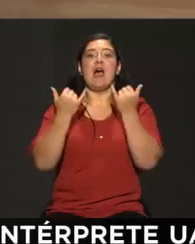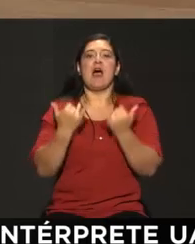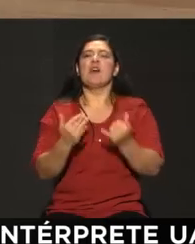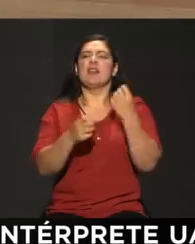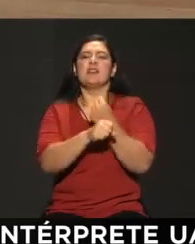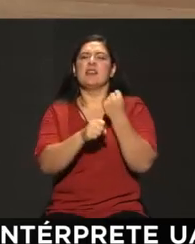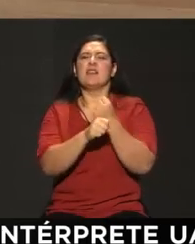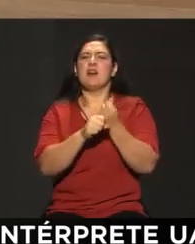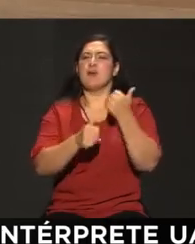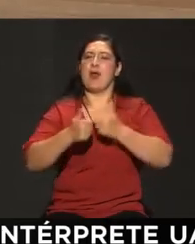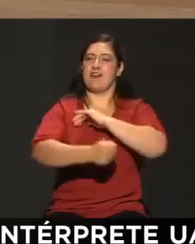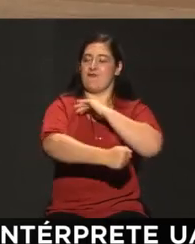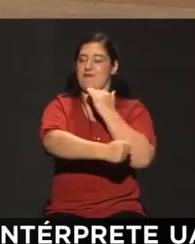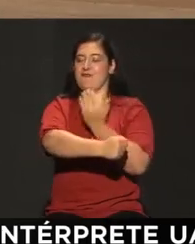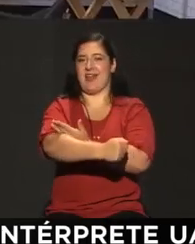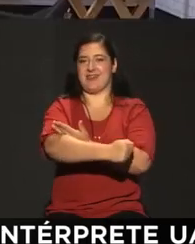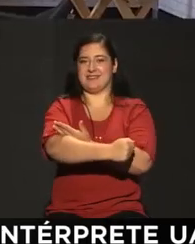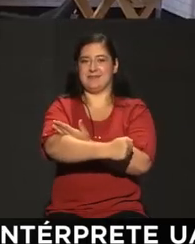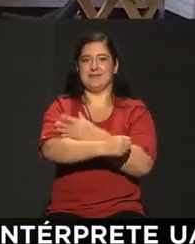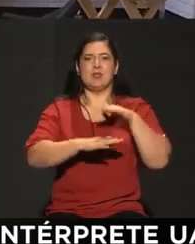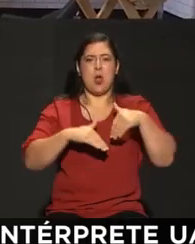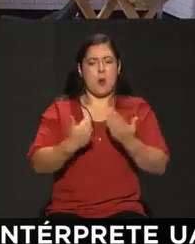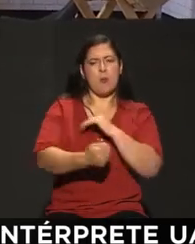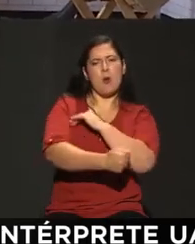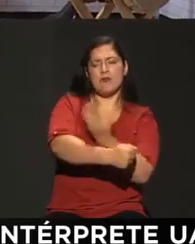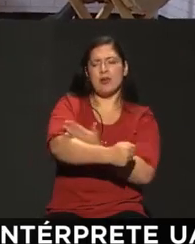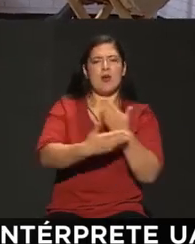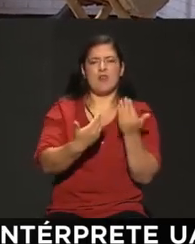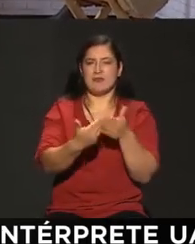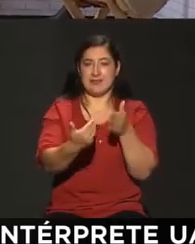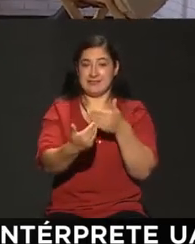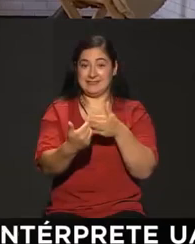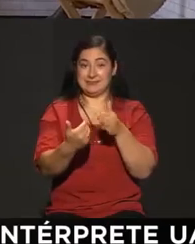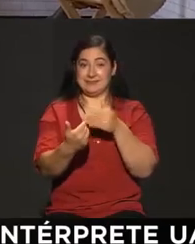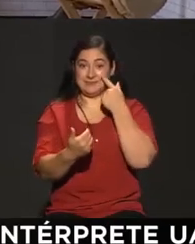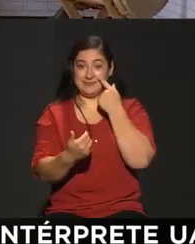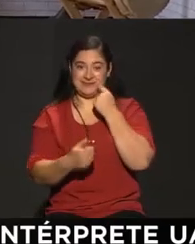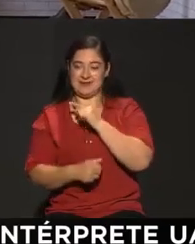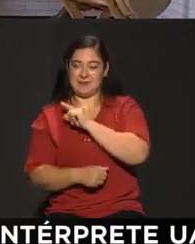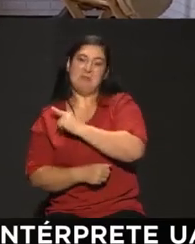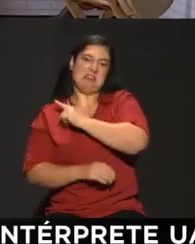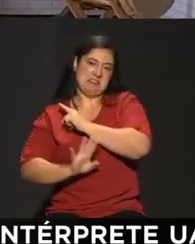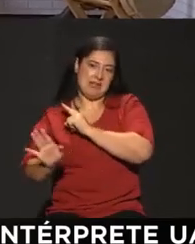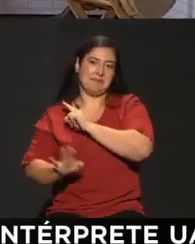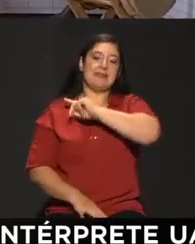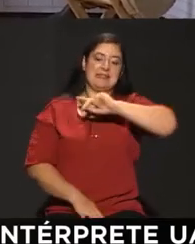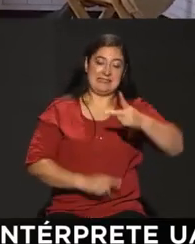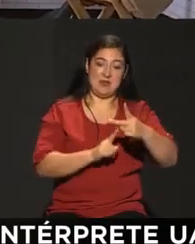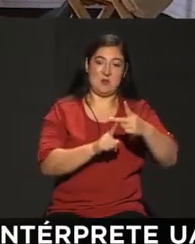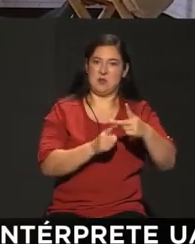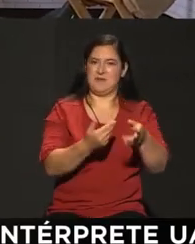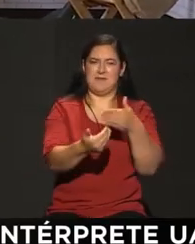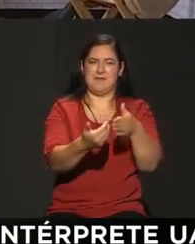la fuerza. ¿Cómo podemos trabajar la fuerza? Fácil. Este segundo paso lo vamos a hacer